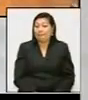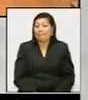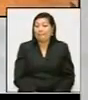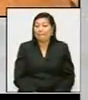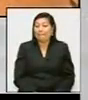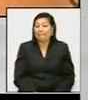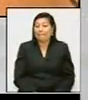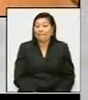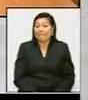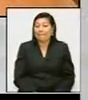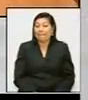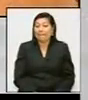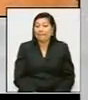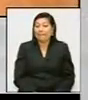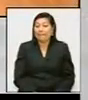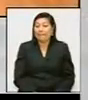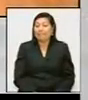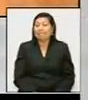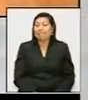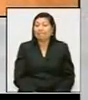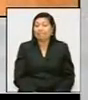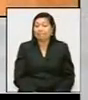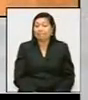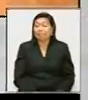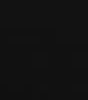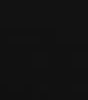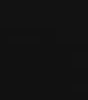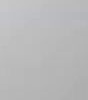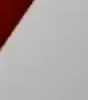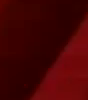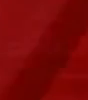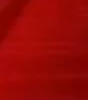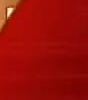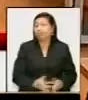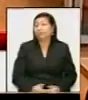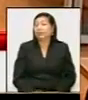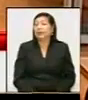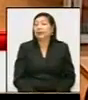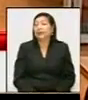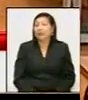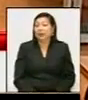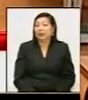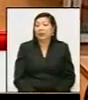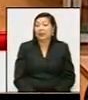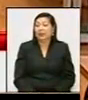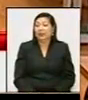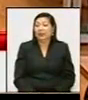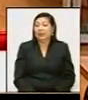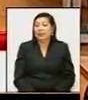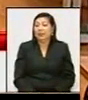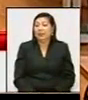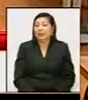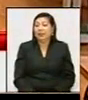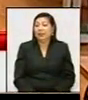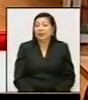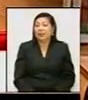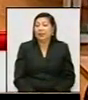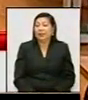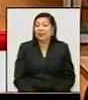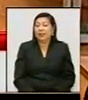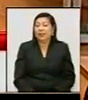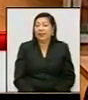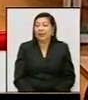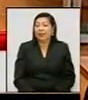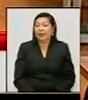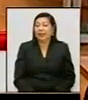Lapa. Está empezando esta sesión. Para hoy se está invitando al ministro de Economía, a la ministra de Trabajo y